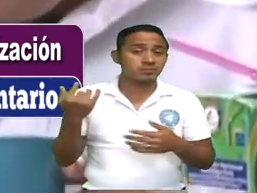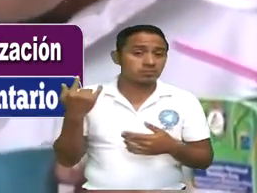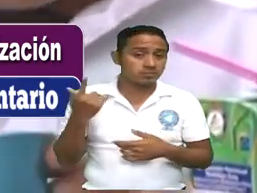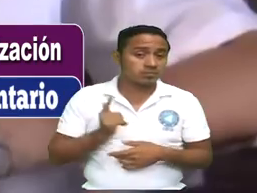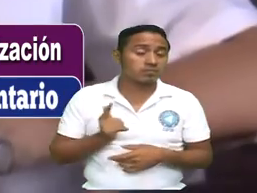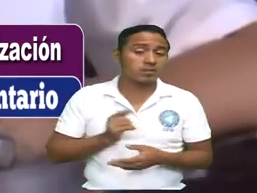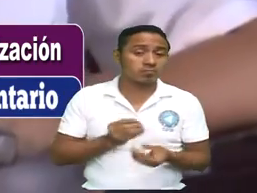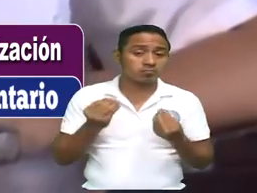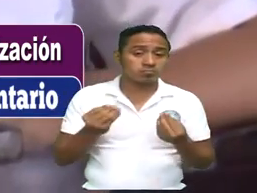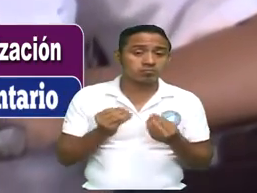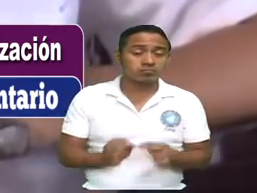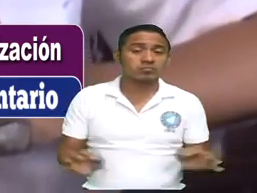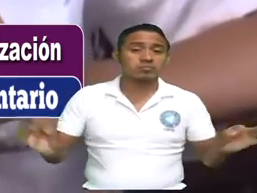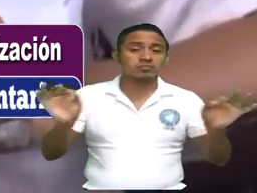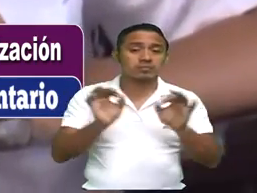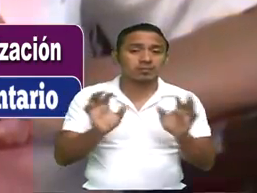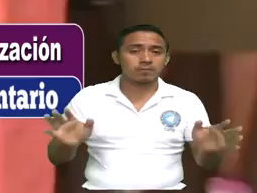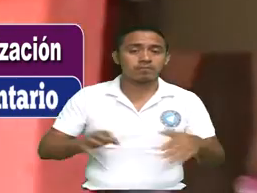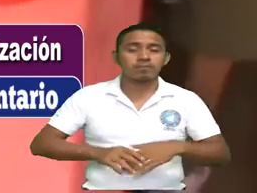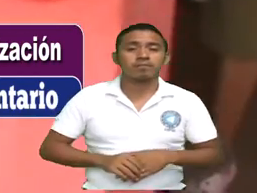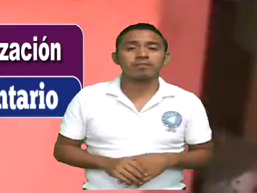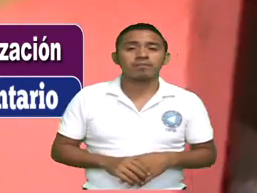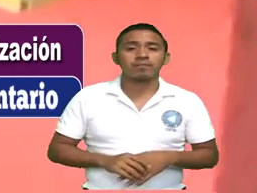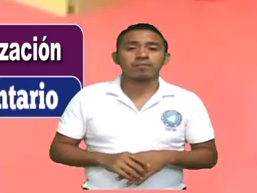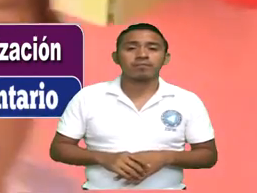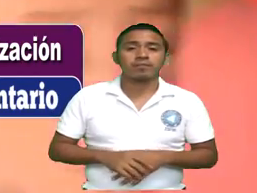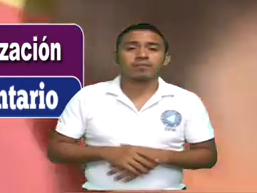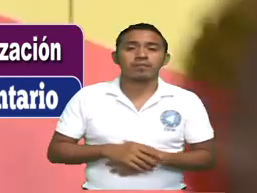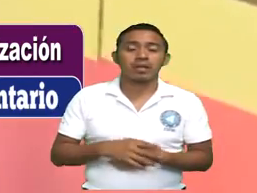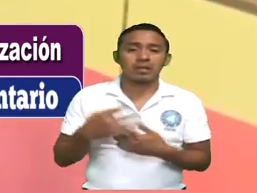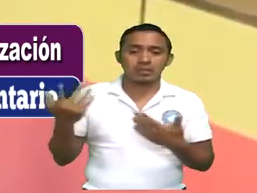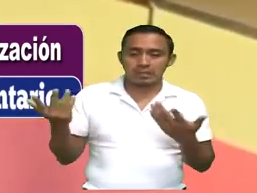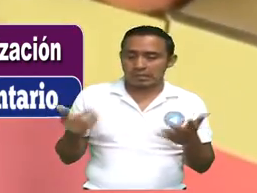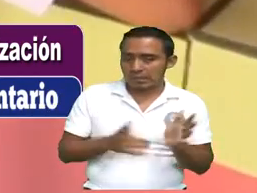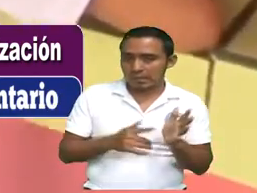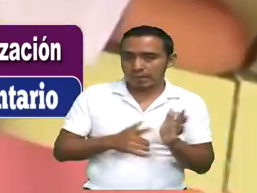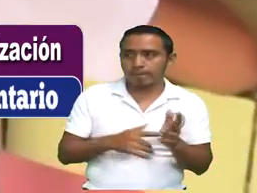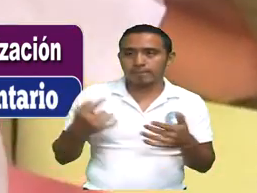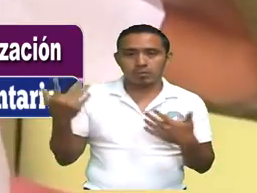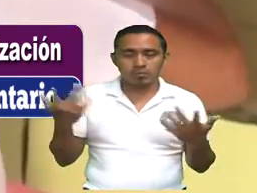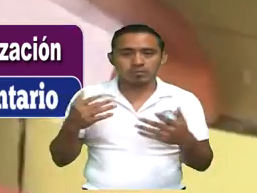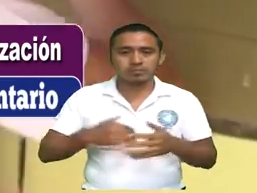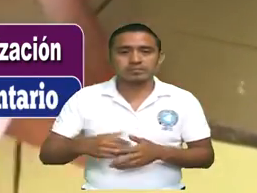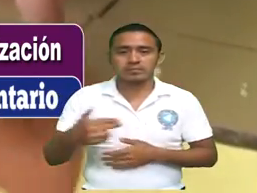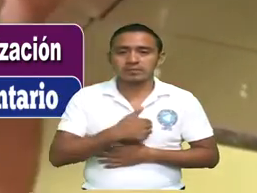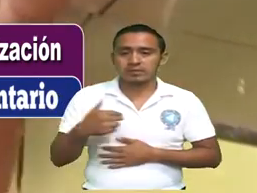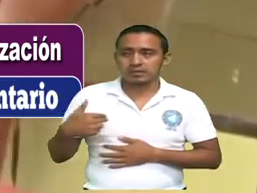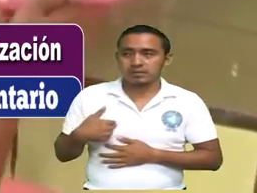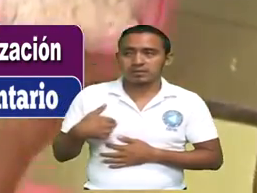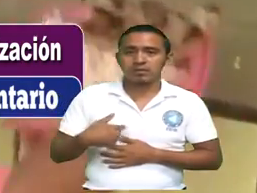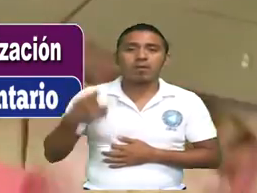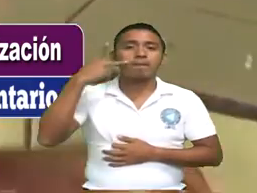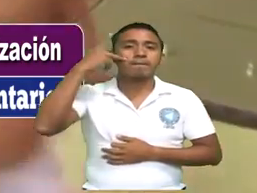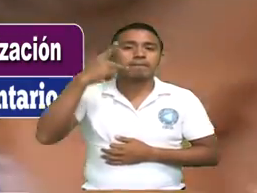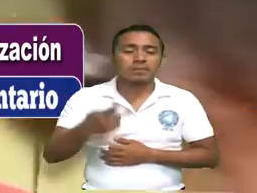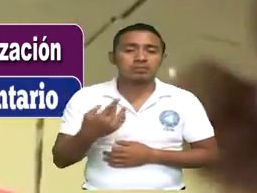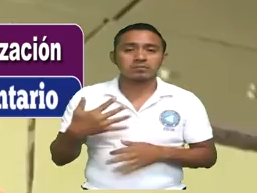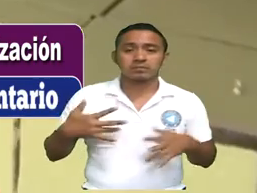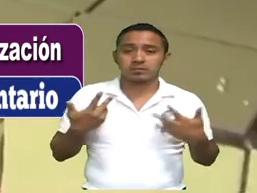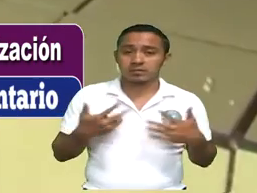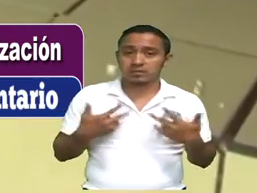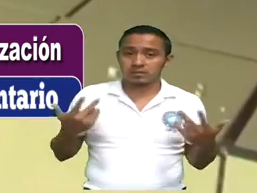relevancia, porque una cosa es lo que nosotros decimos, y otra cosa es lo que se ve con la